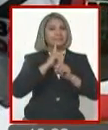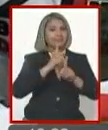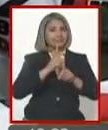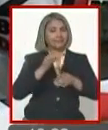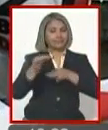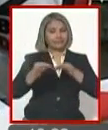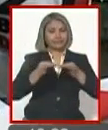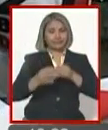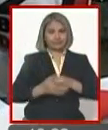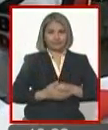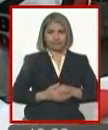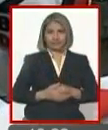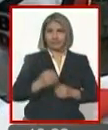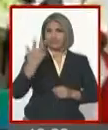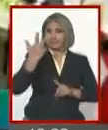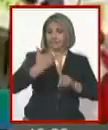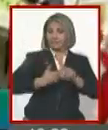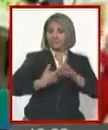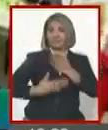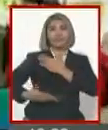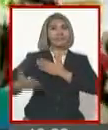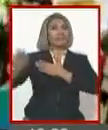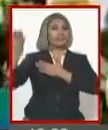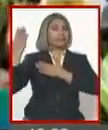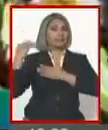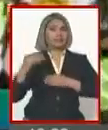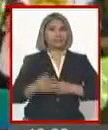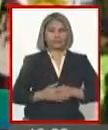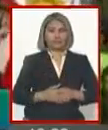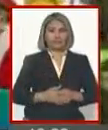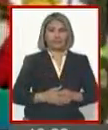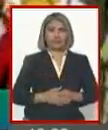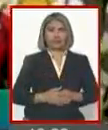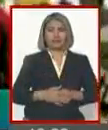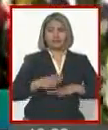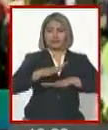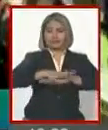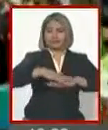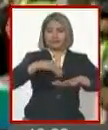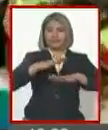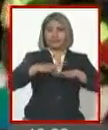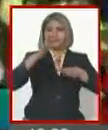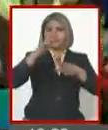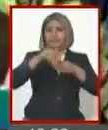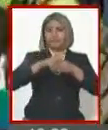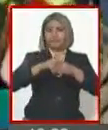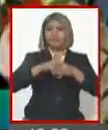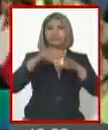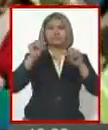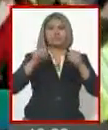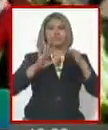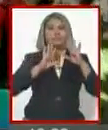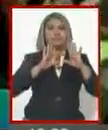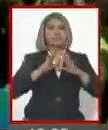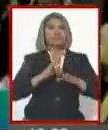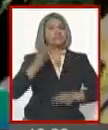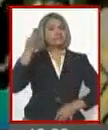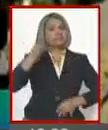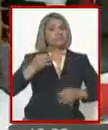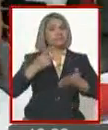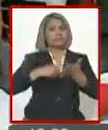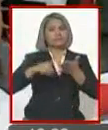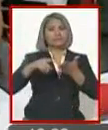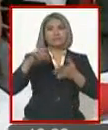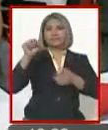manifestado que tres meses antes de la de la convocatoria a elecciones se pronunciara sobre si